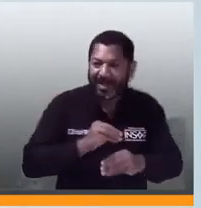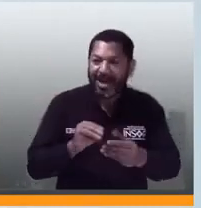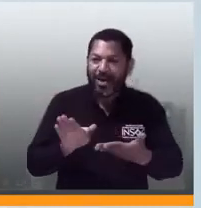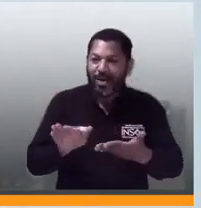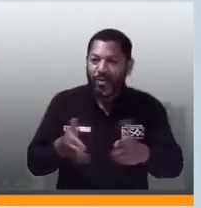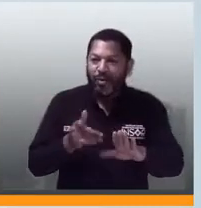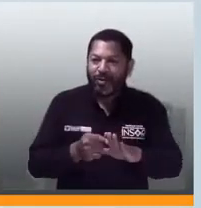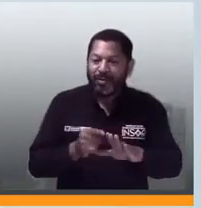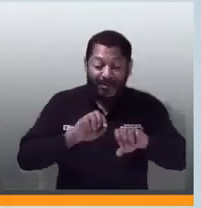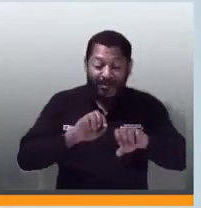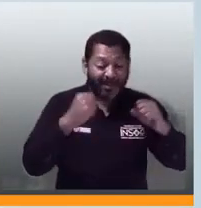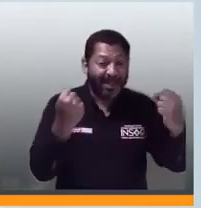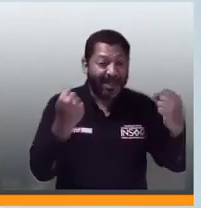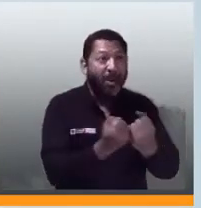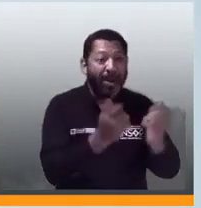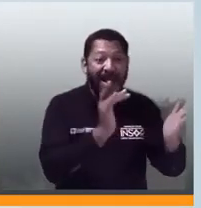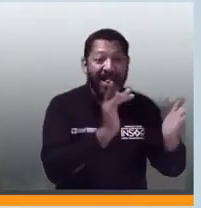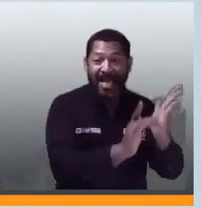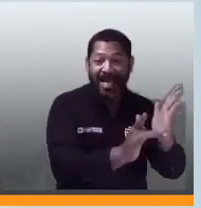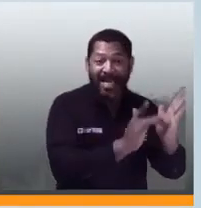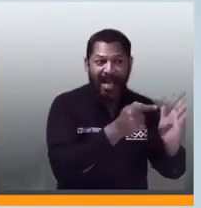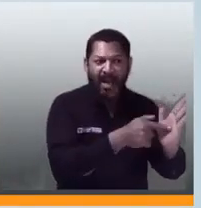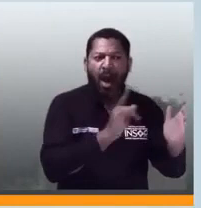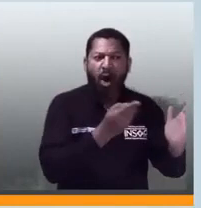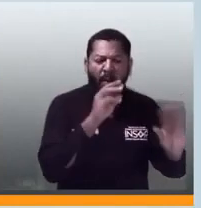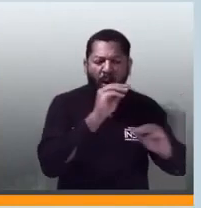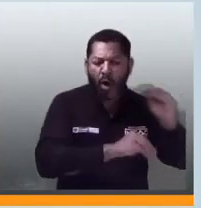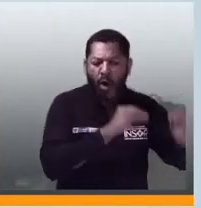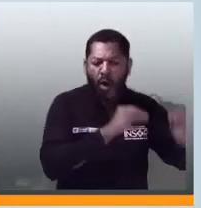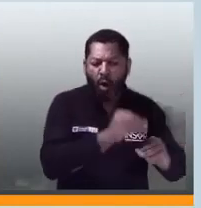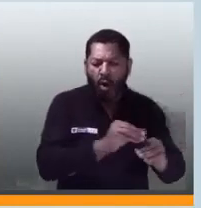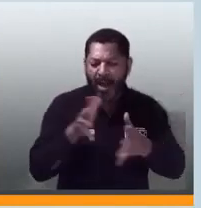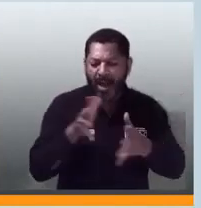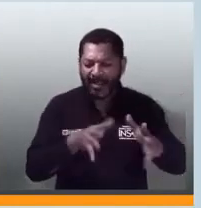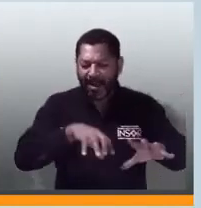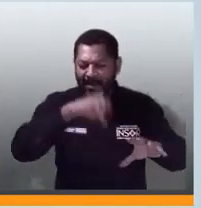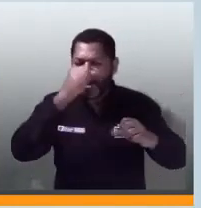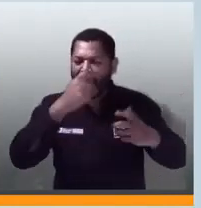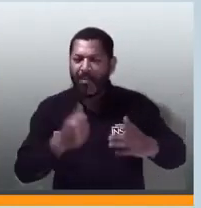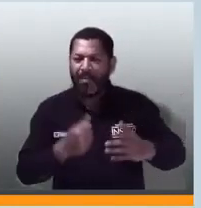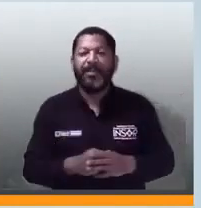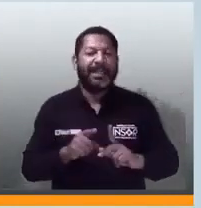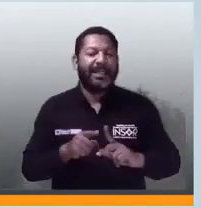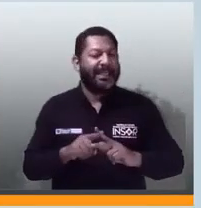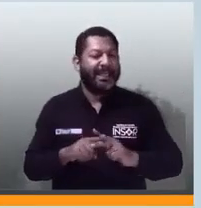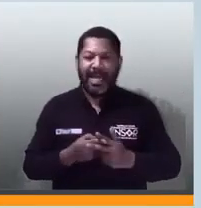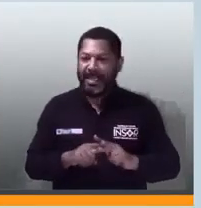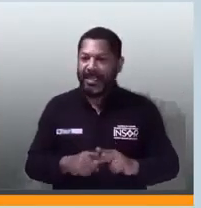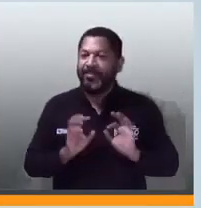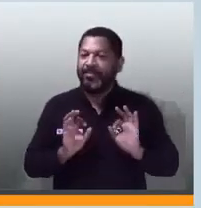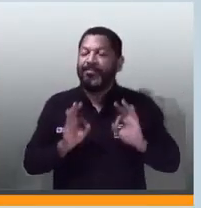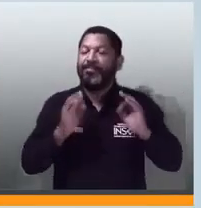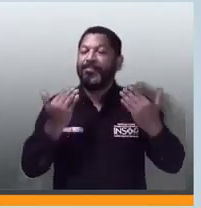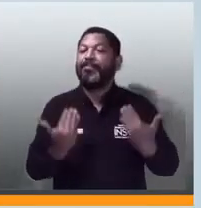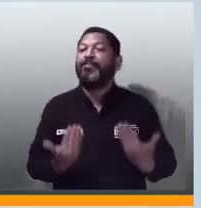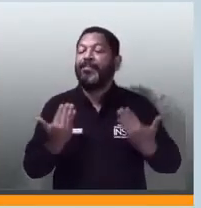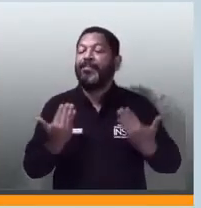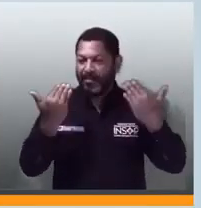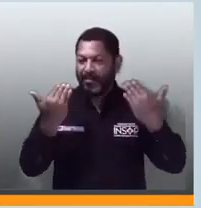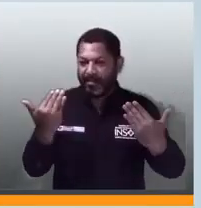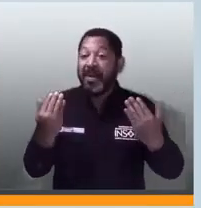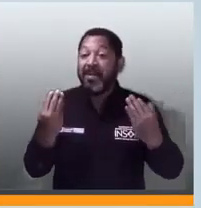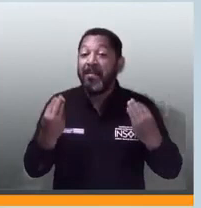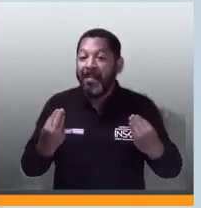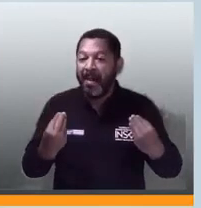de aulas digitales para los procesos de enseñanza-aprendizaje. Entonces, esos talleres también nos sirvieron